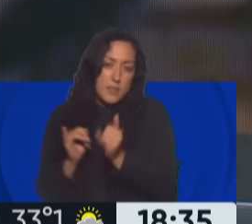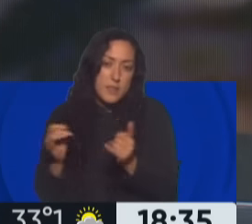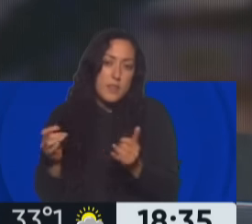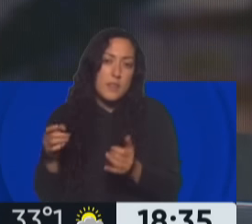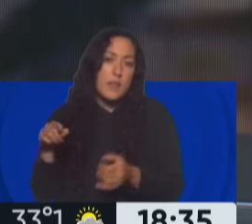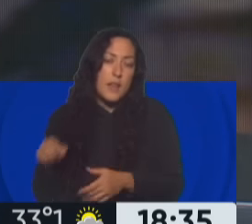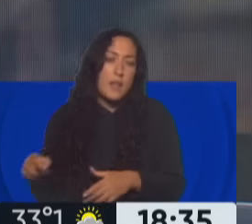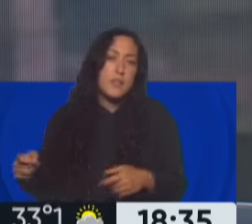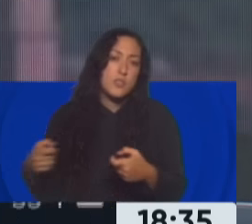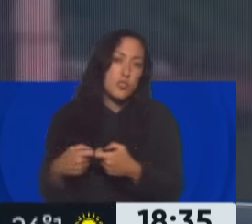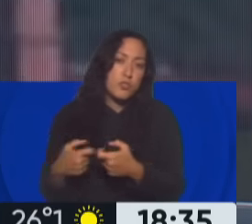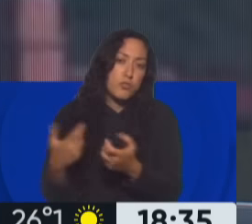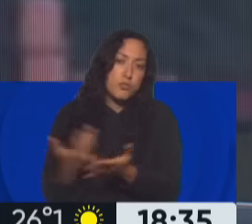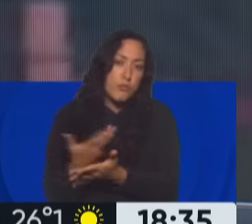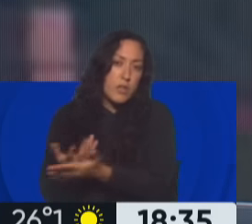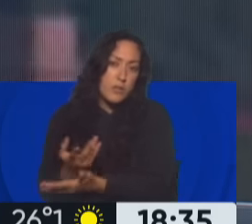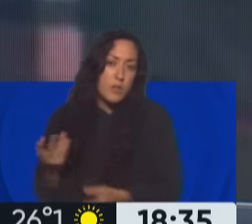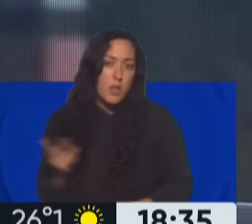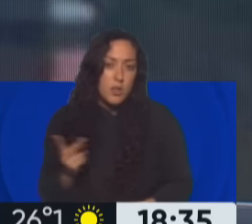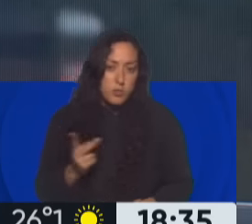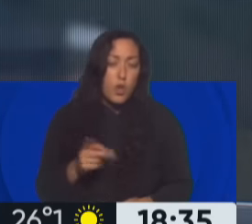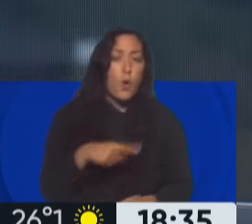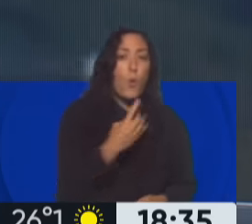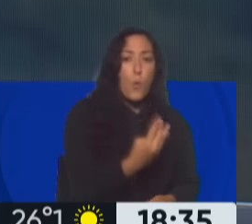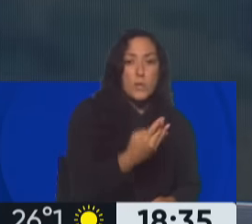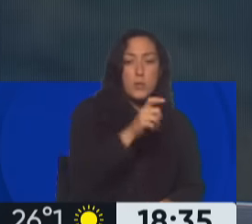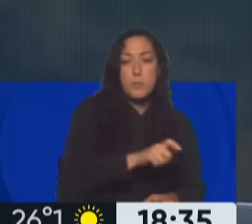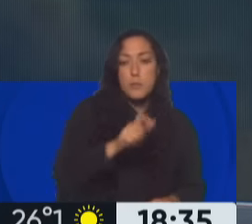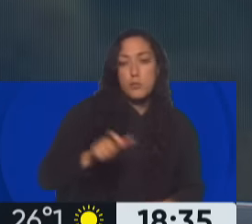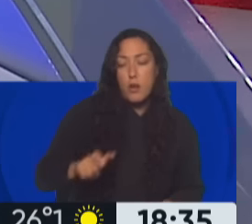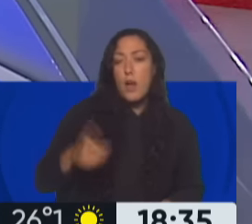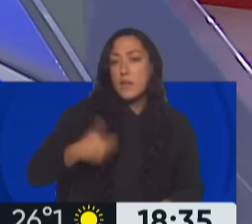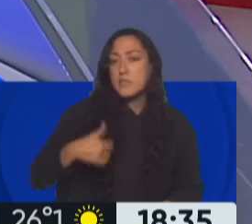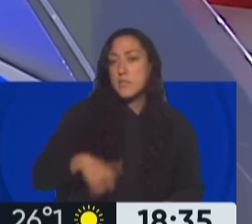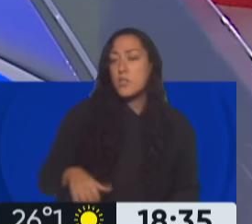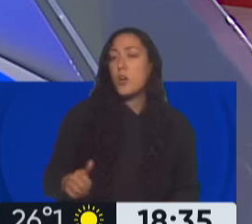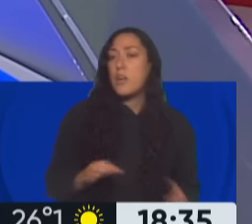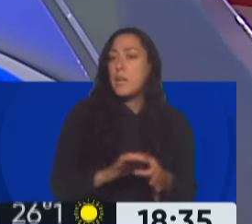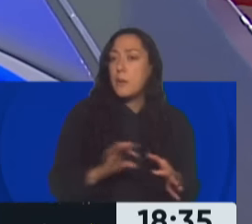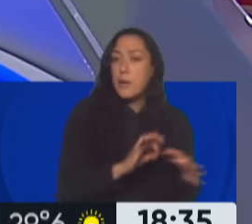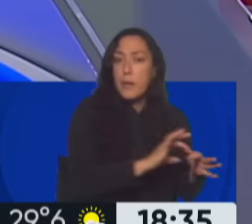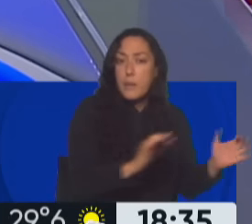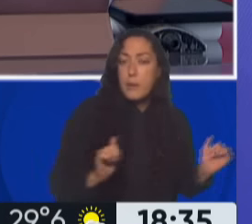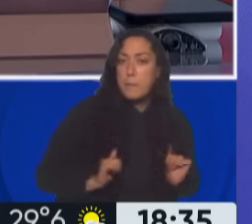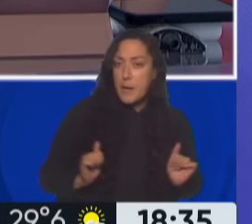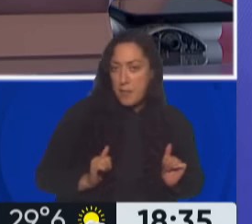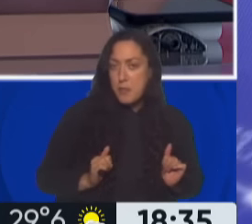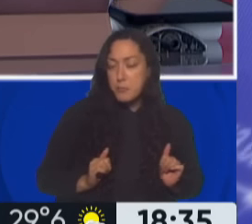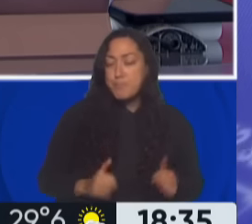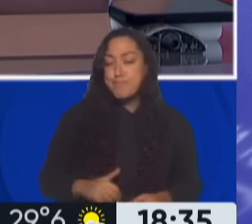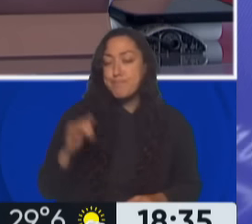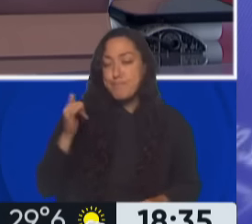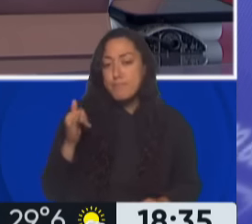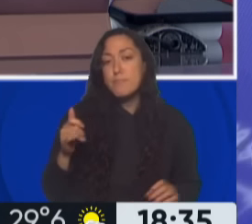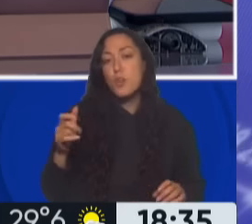su socio en las cárceles. Hay otros 4 argentinos que estamos esperando que los liberen. Sí, así es. Decíamos que de los